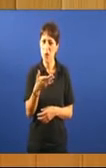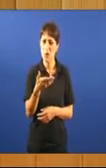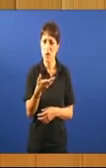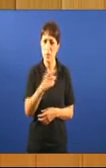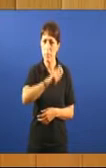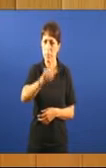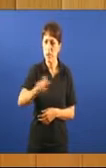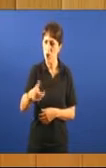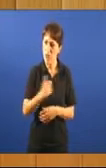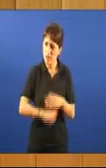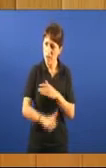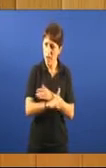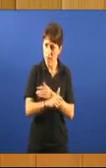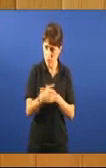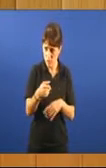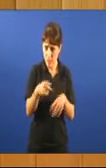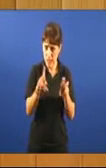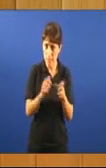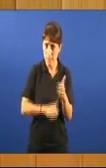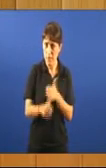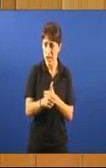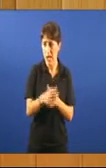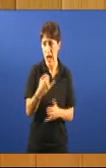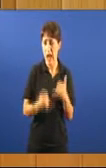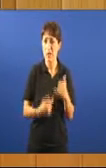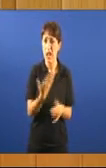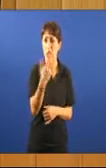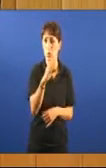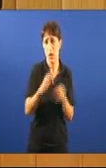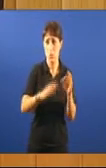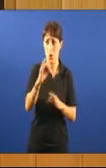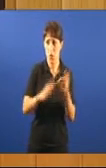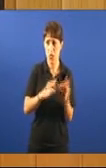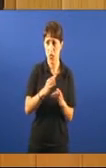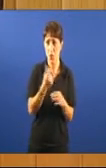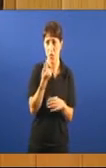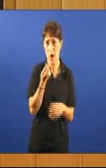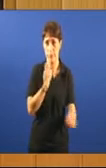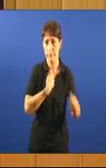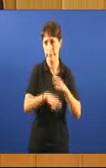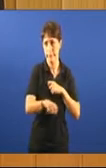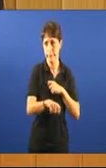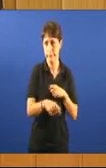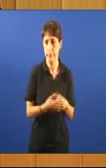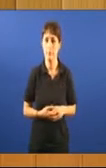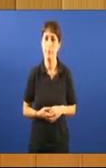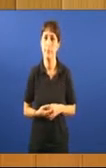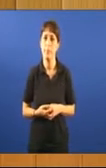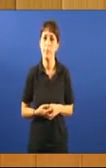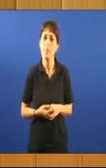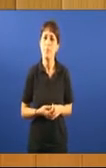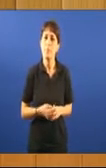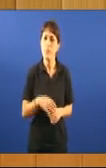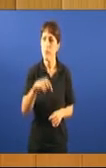o diñeiro investido. E vostede aceita que Nova Galicia Banco sexa vendida sen asegurar